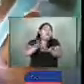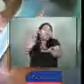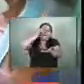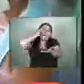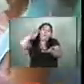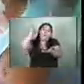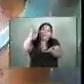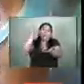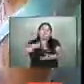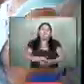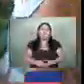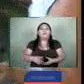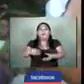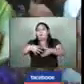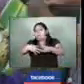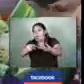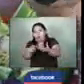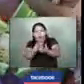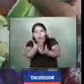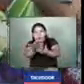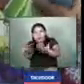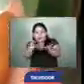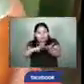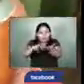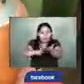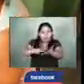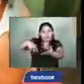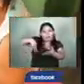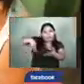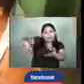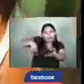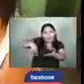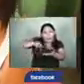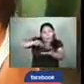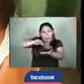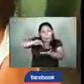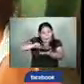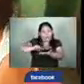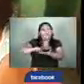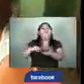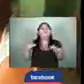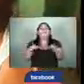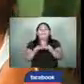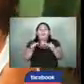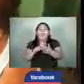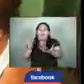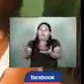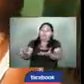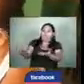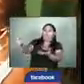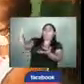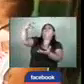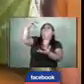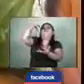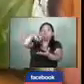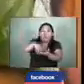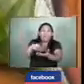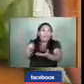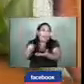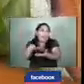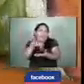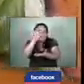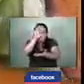total. Vegetales frescos cebollita ácida y claro el pedazo o pedazos de